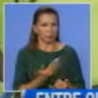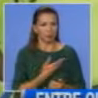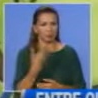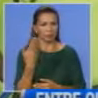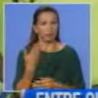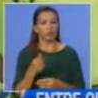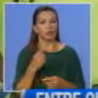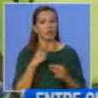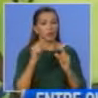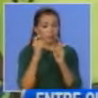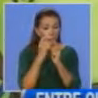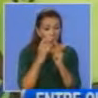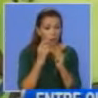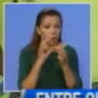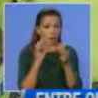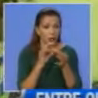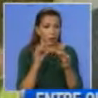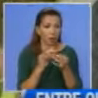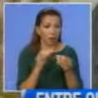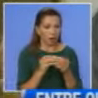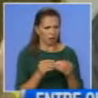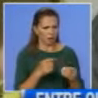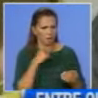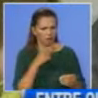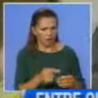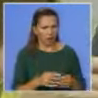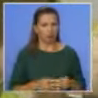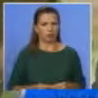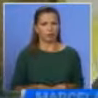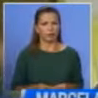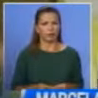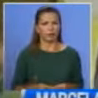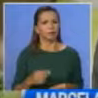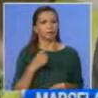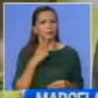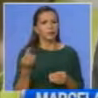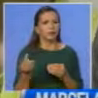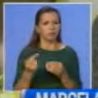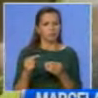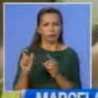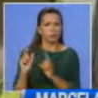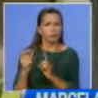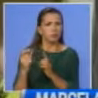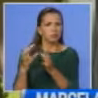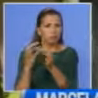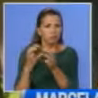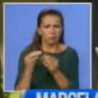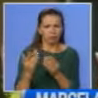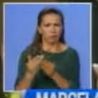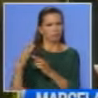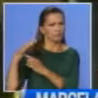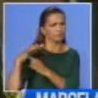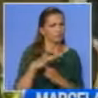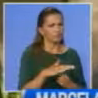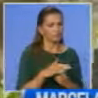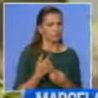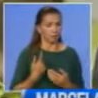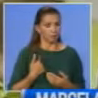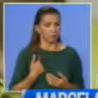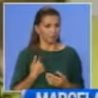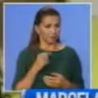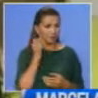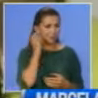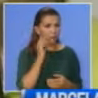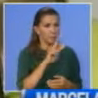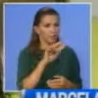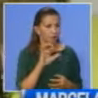candidata en un reciente enlace radial. Básicamente son absolutamente discriminatorias. Si nuestra candidata no fuera mujer,